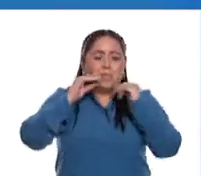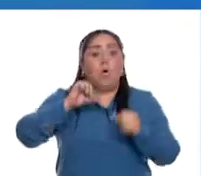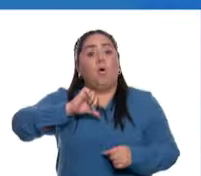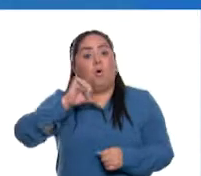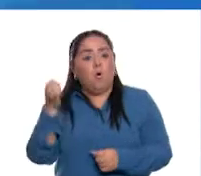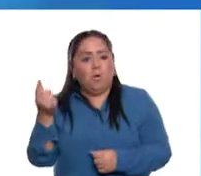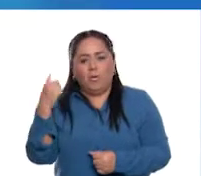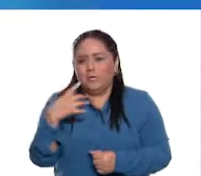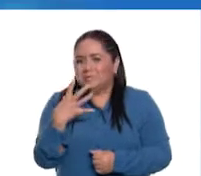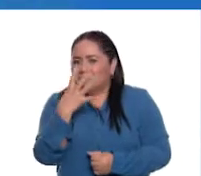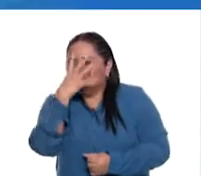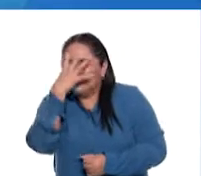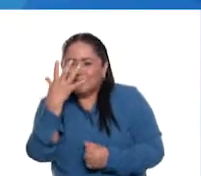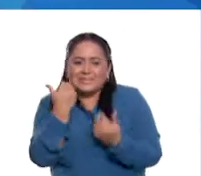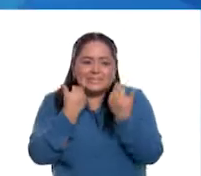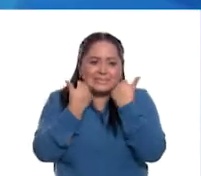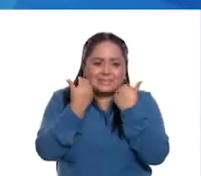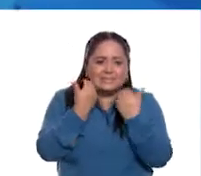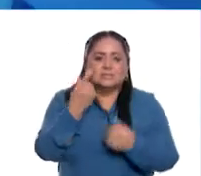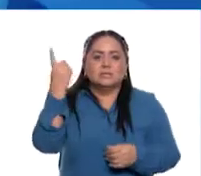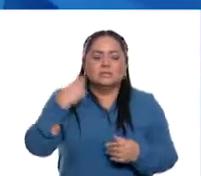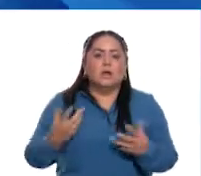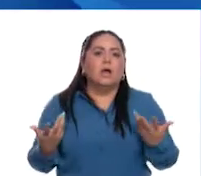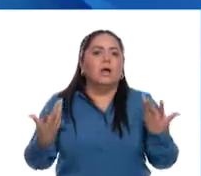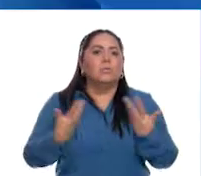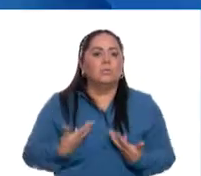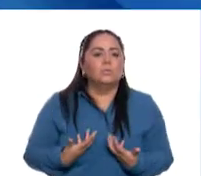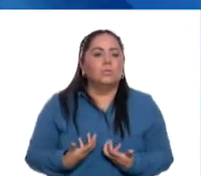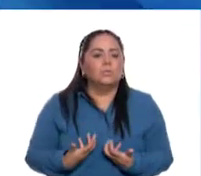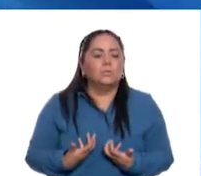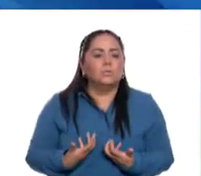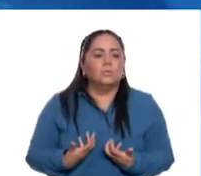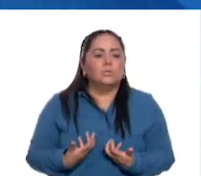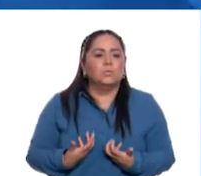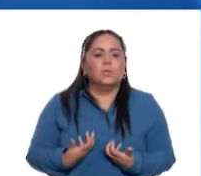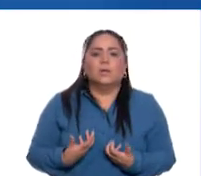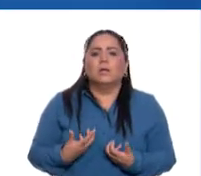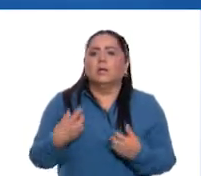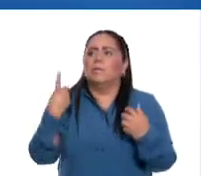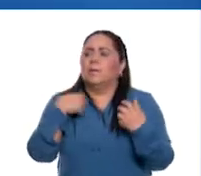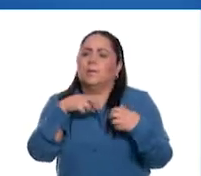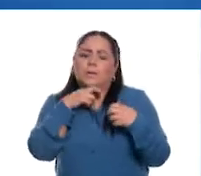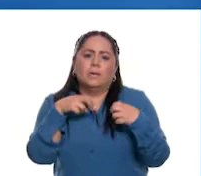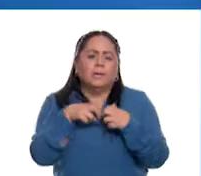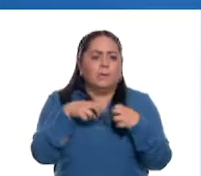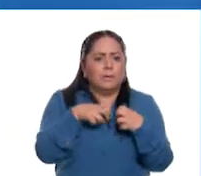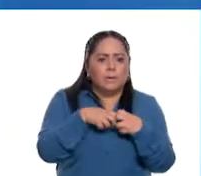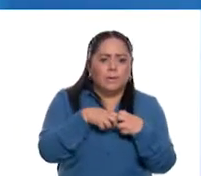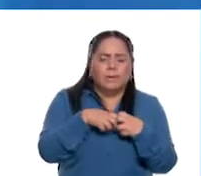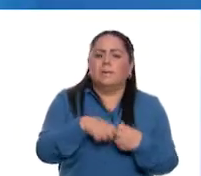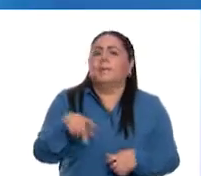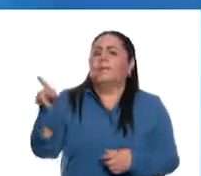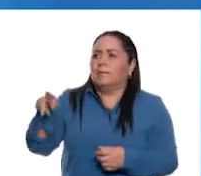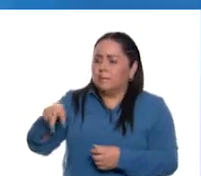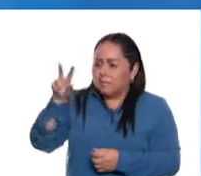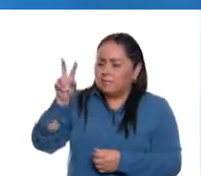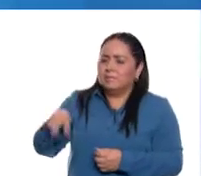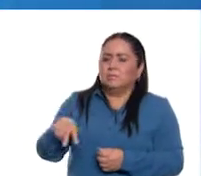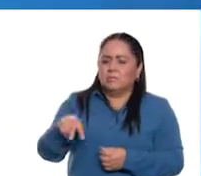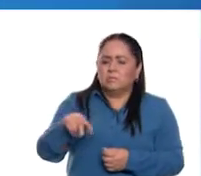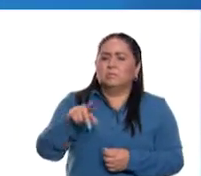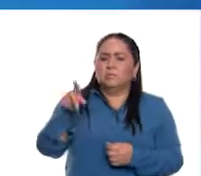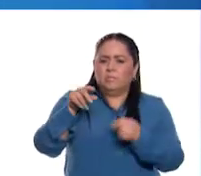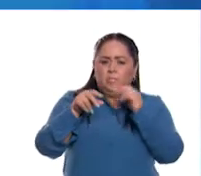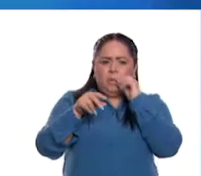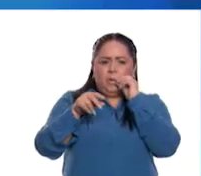este, apenado. Asustado. ¡Ah! Afligido. Sí. Es una manera en